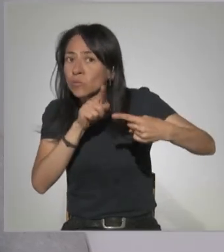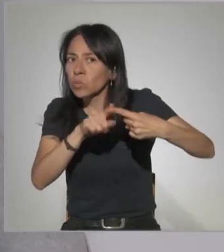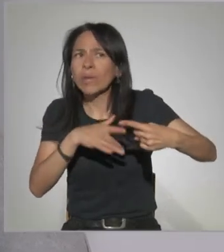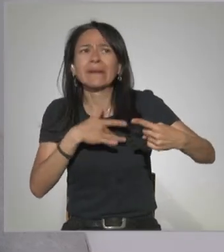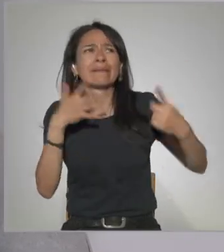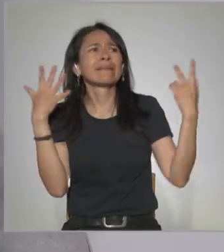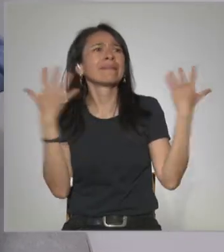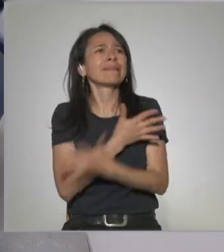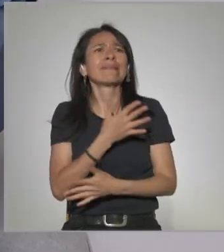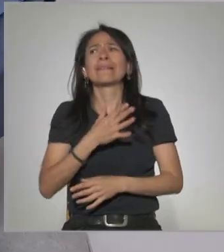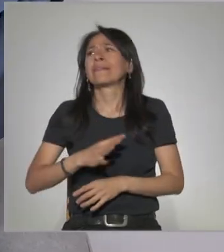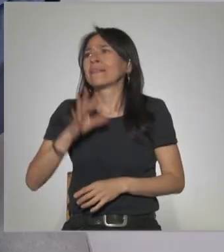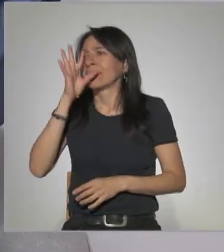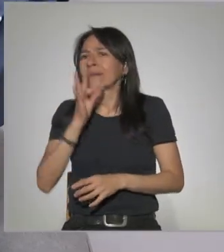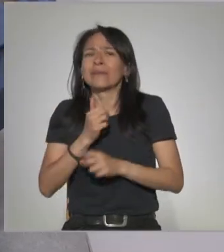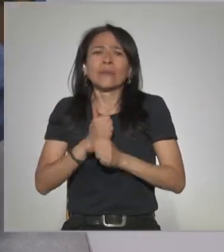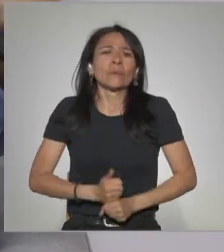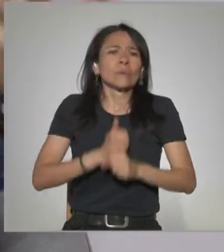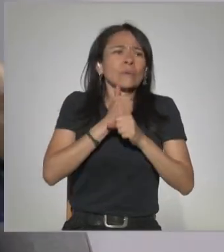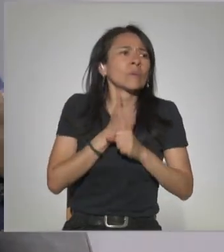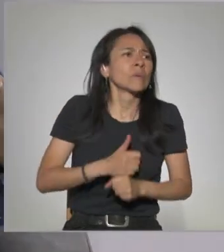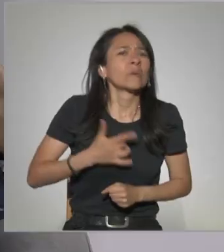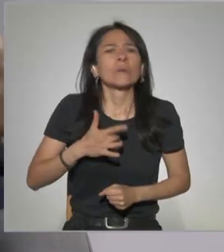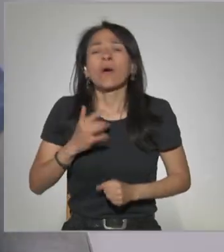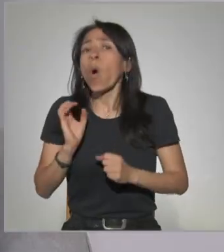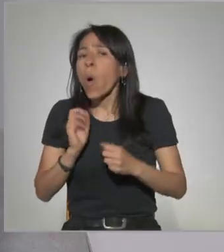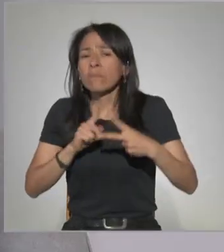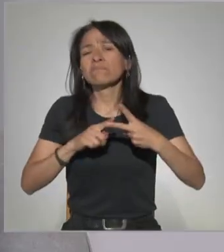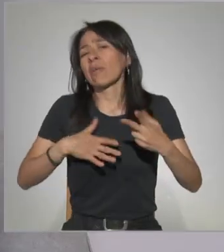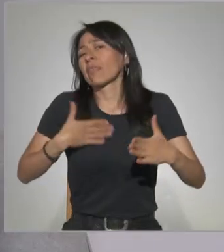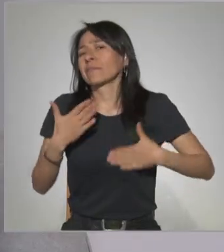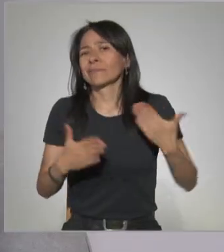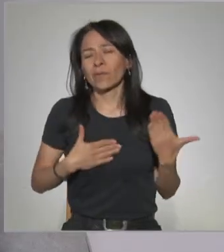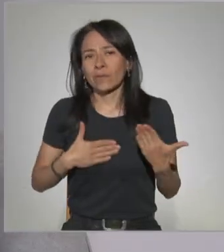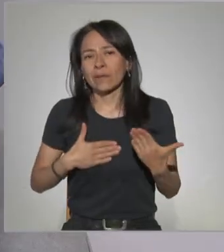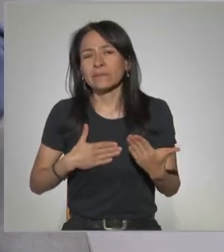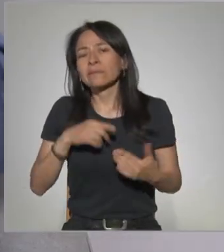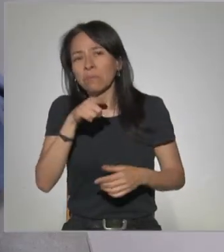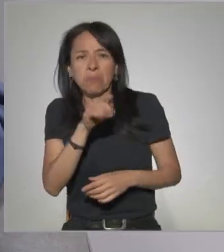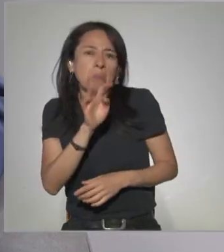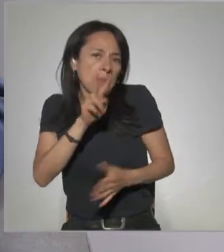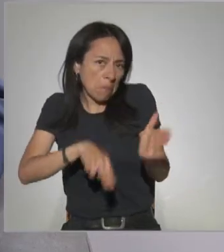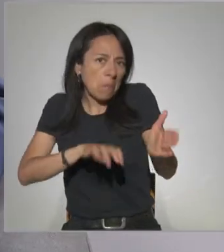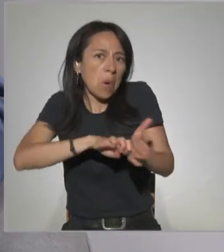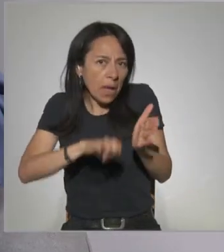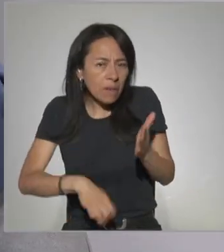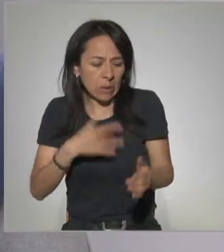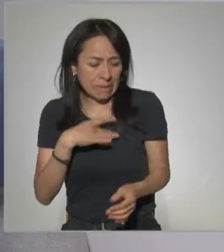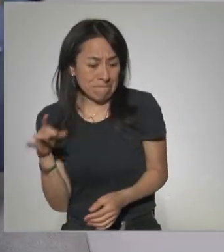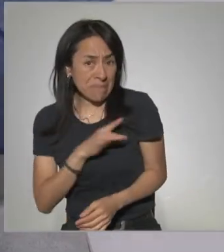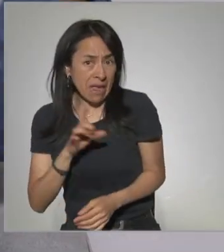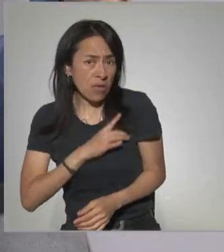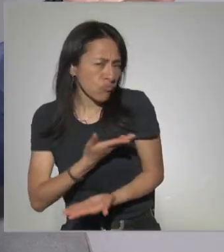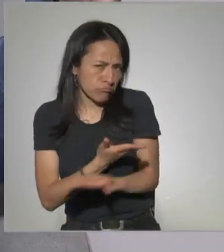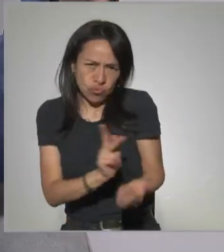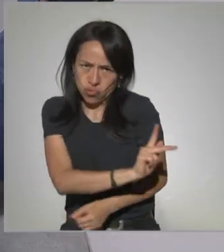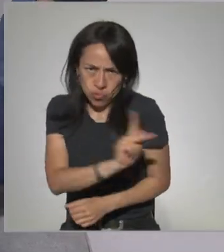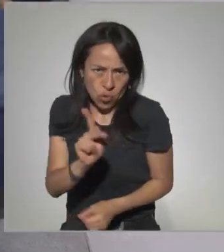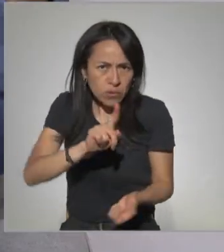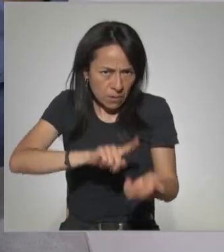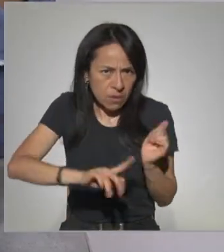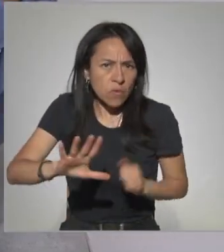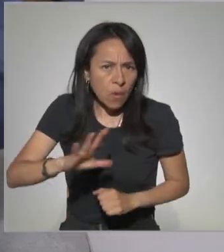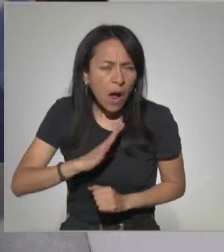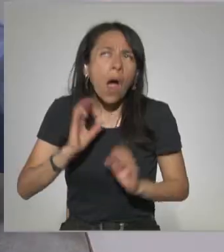qué medida vives con una sensación de miedo, que todos vivimos? ¿Y en qué medida dices, me encanta